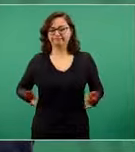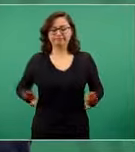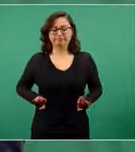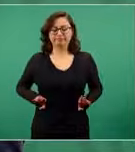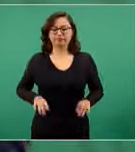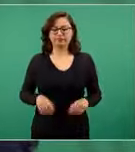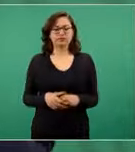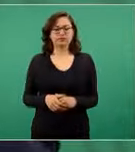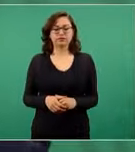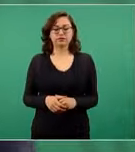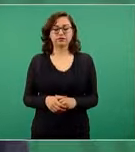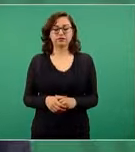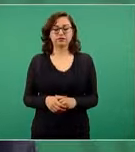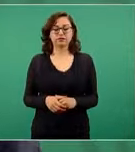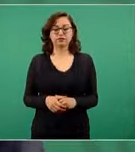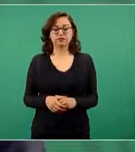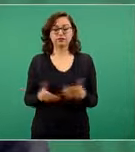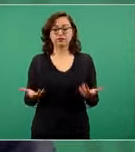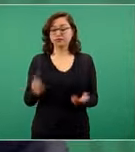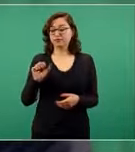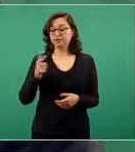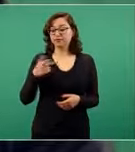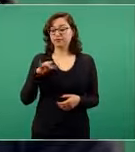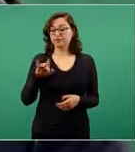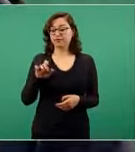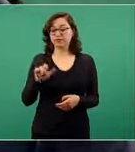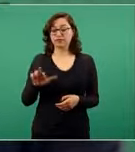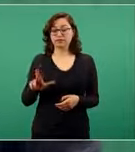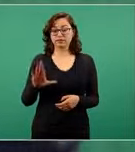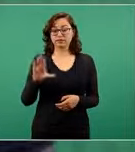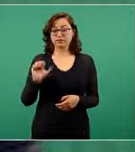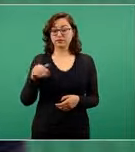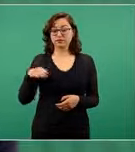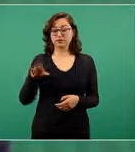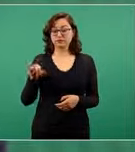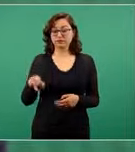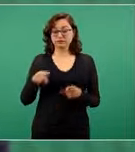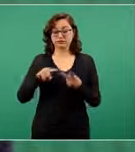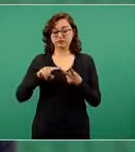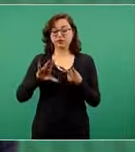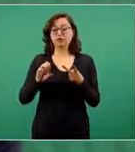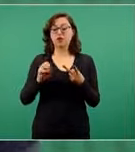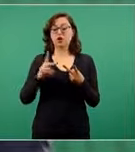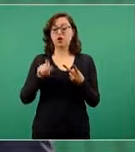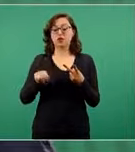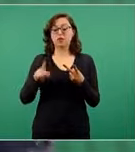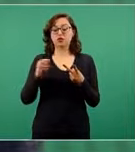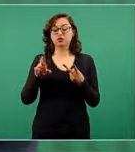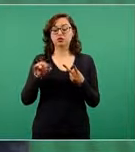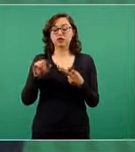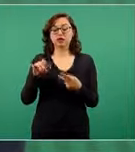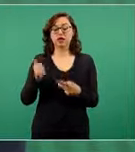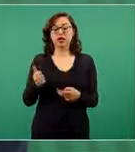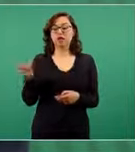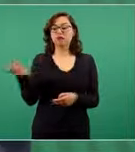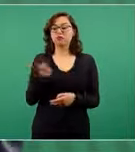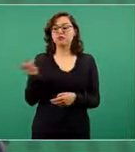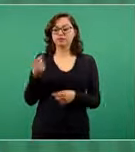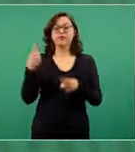Entonces, ¿quién es Aguilar Camín? ¿Quién es López Dóriga? Pues Aguilar Camín era